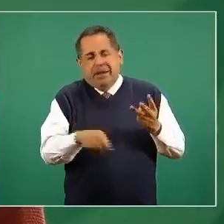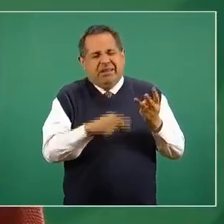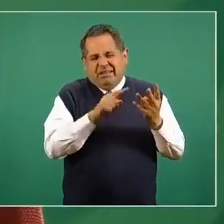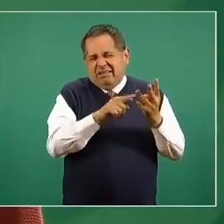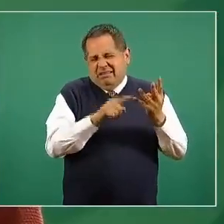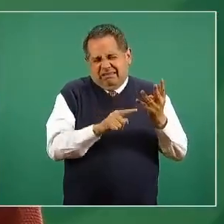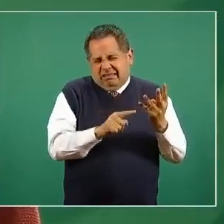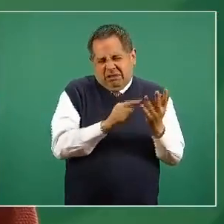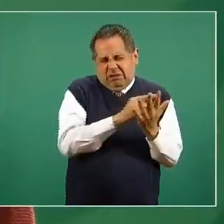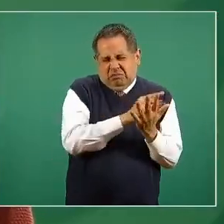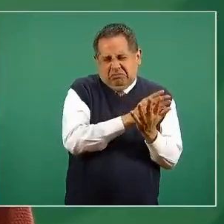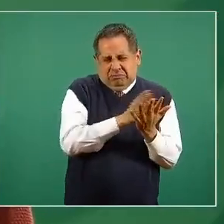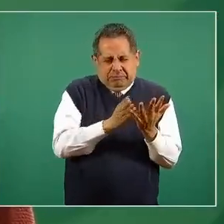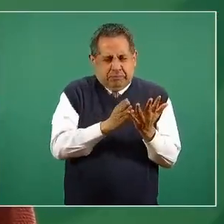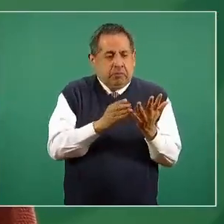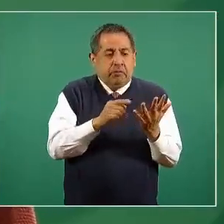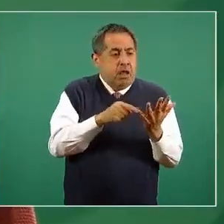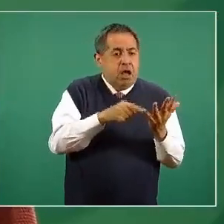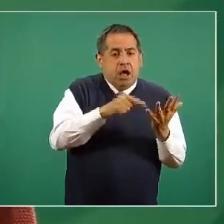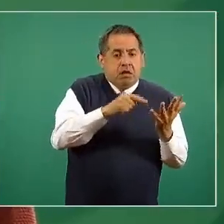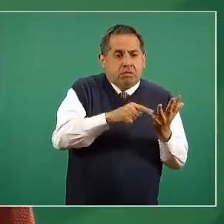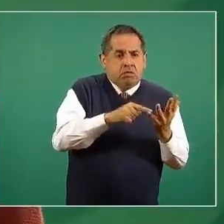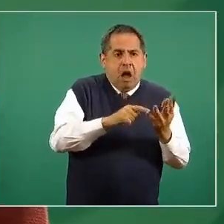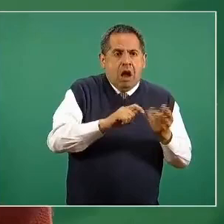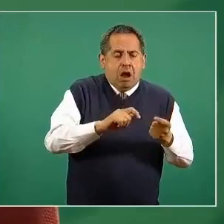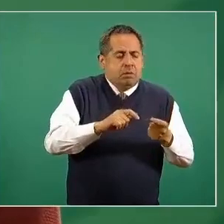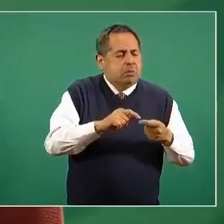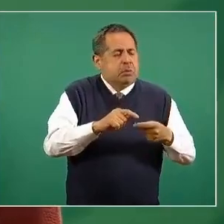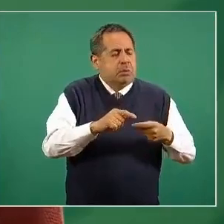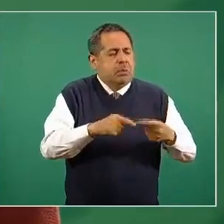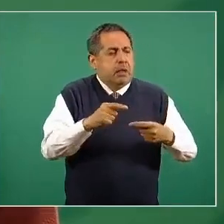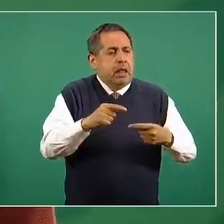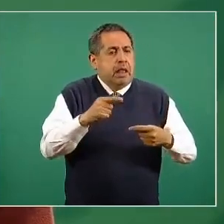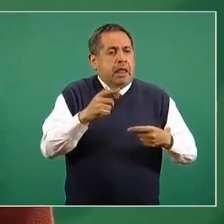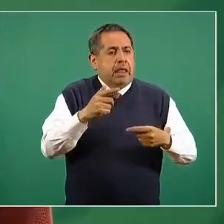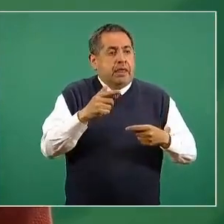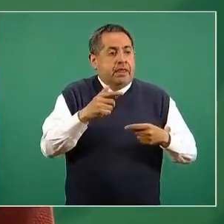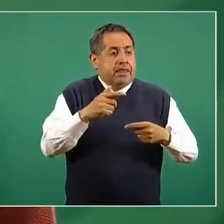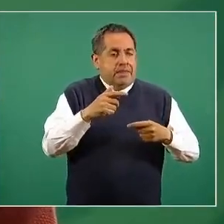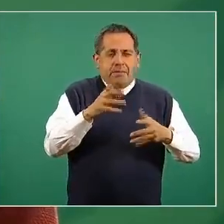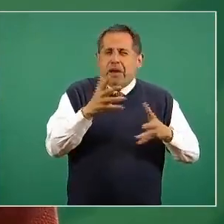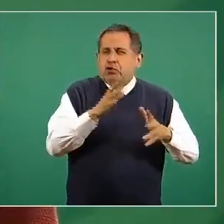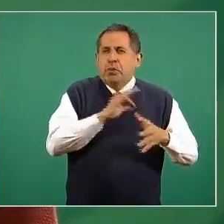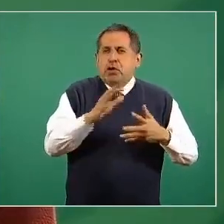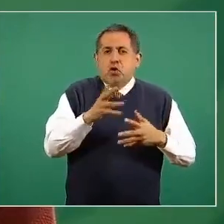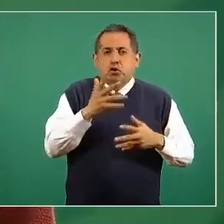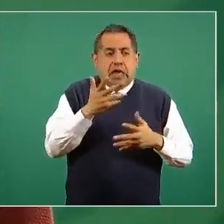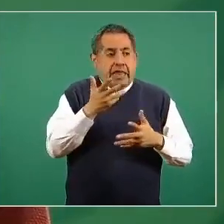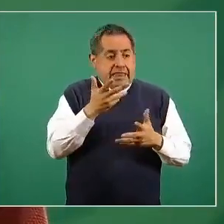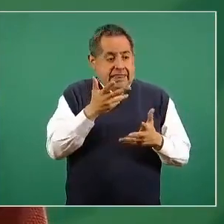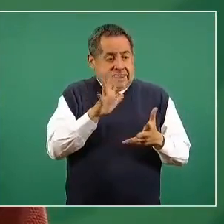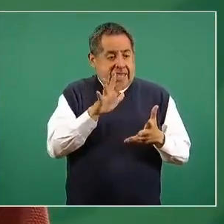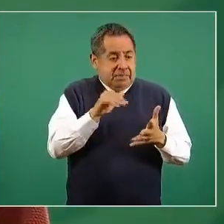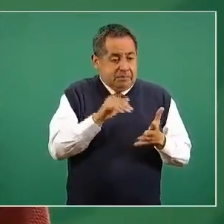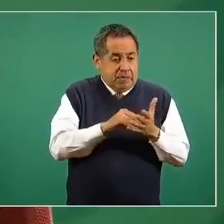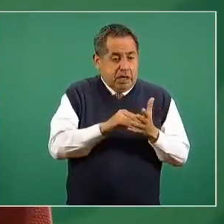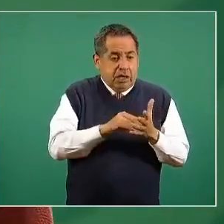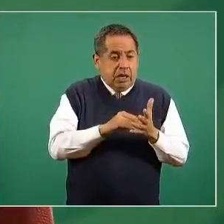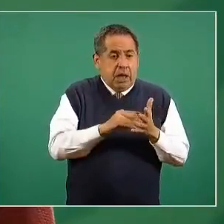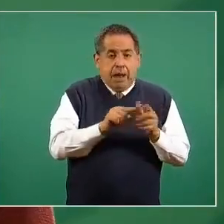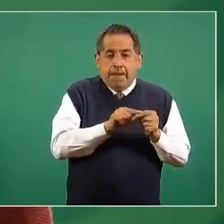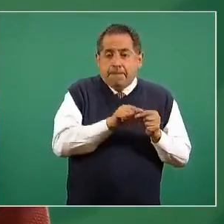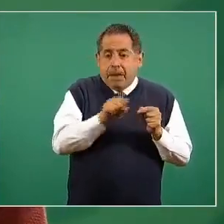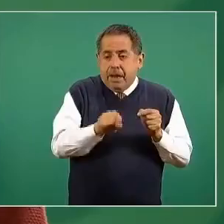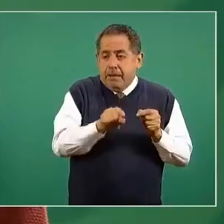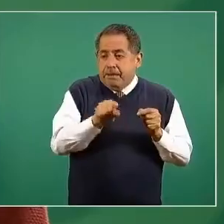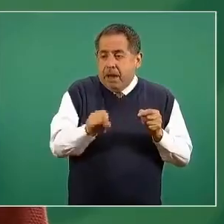Y estos tienen una tasa de mutación extremadamente grande. Cada 10,000 copias en promedio que se hagan del virus